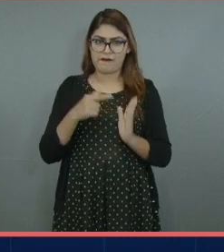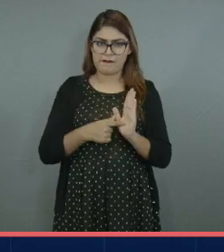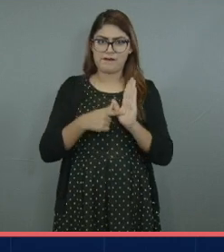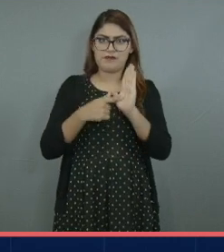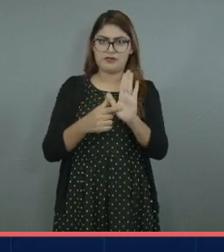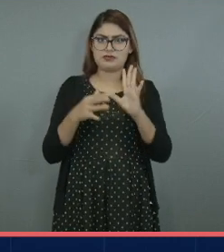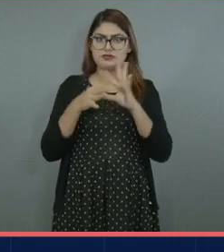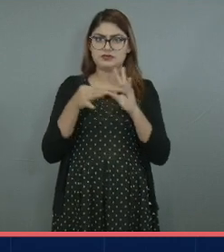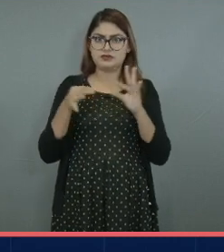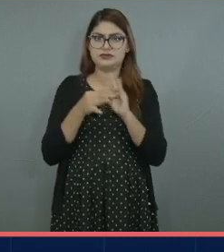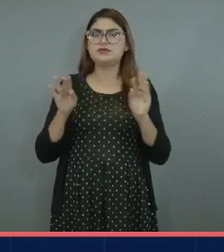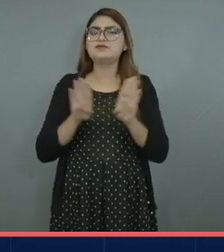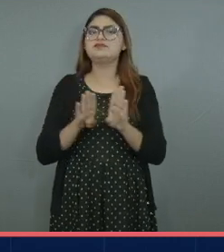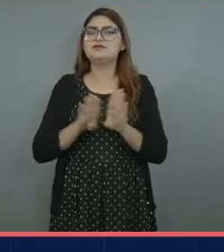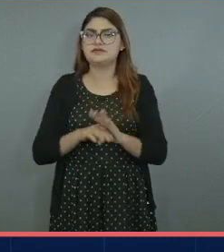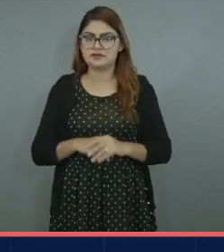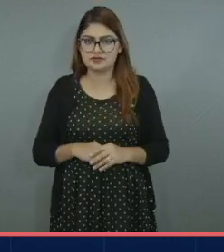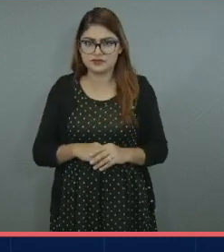posible. Fíjense.